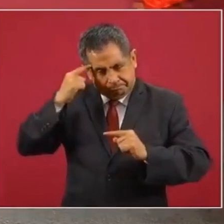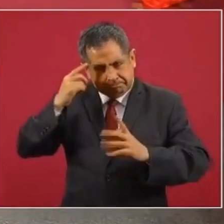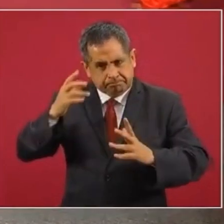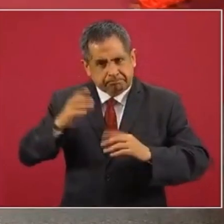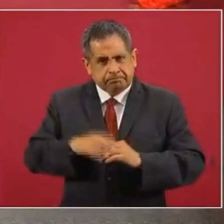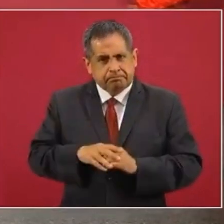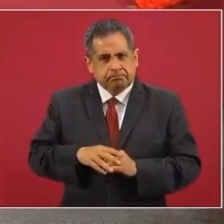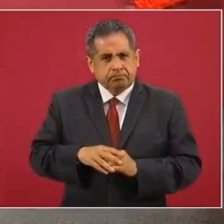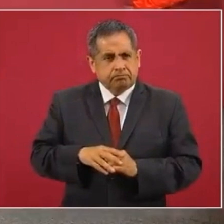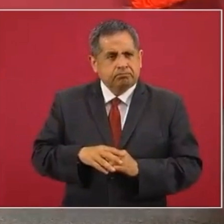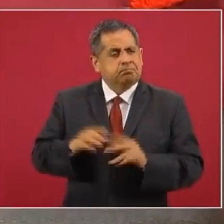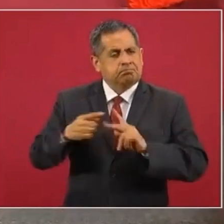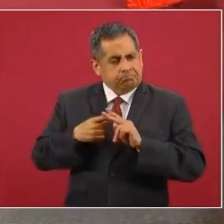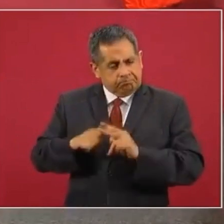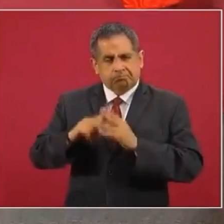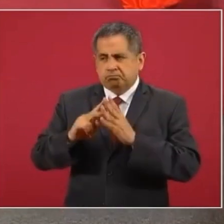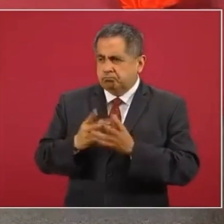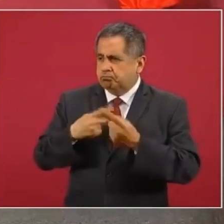al inicio,